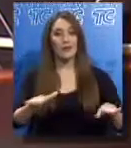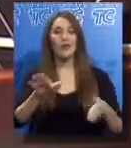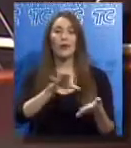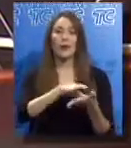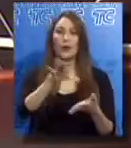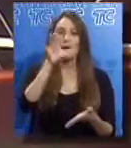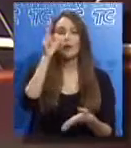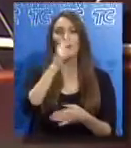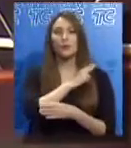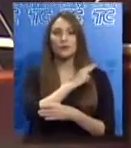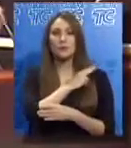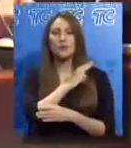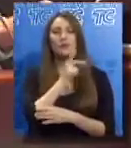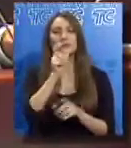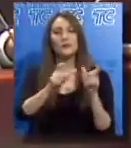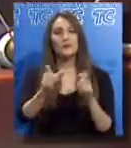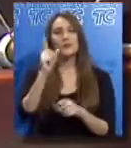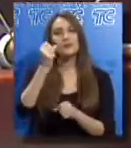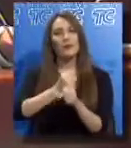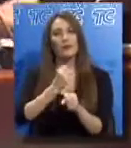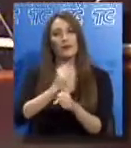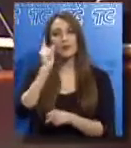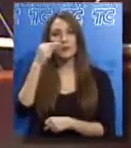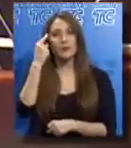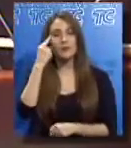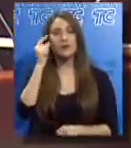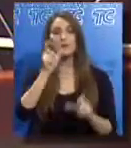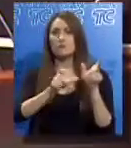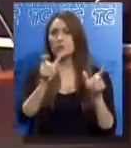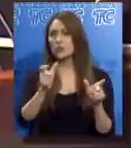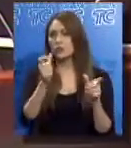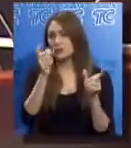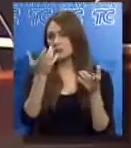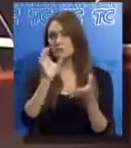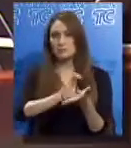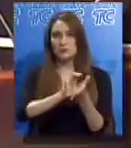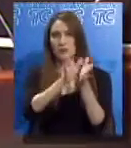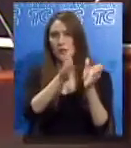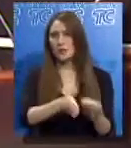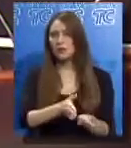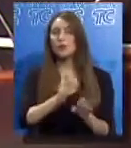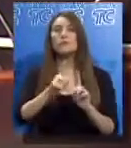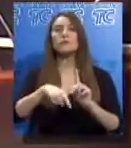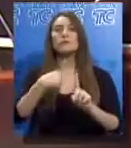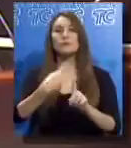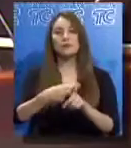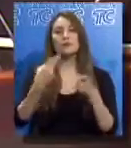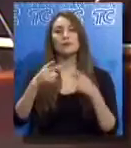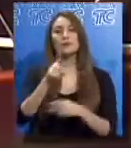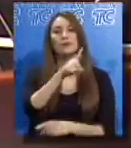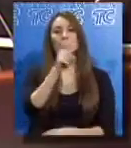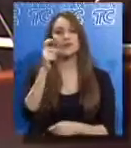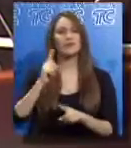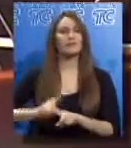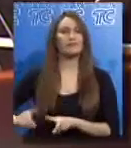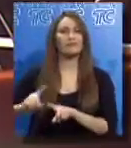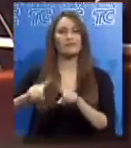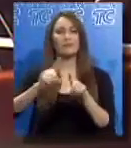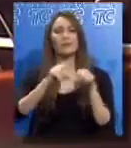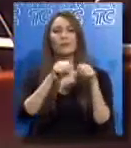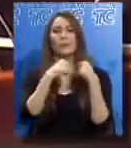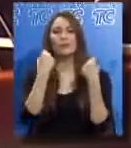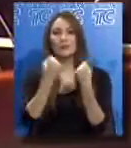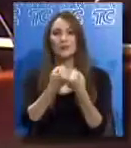secundarios, universitarios, funcionarios públicos, ciudadanía, así como indirectamente a cientos de organizaciones